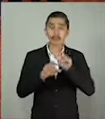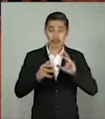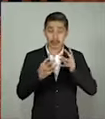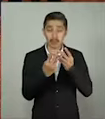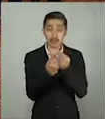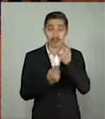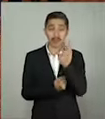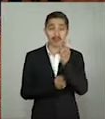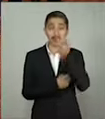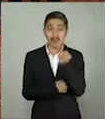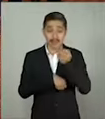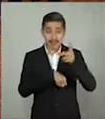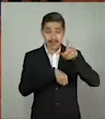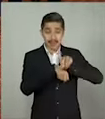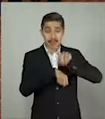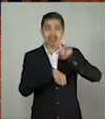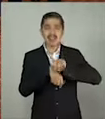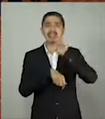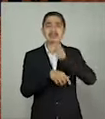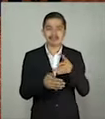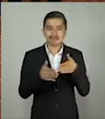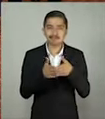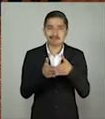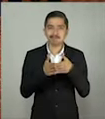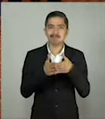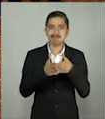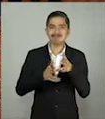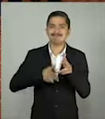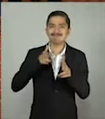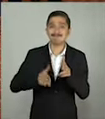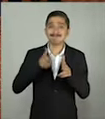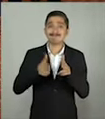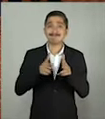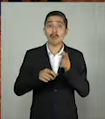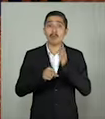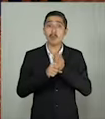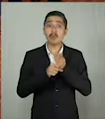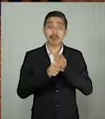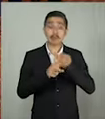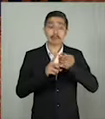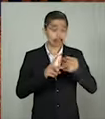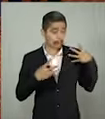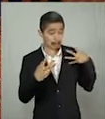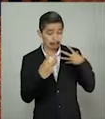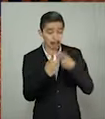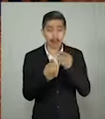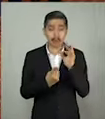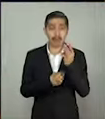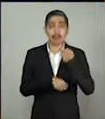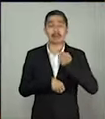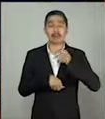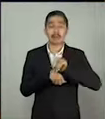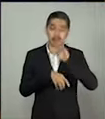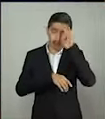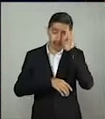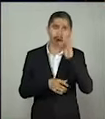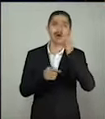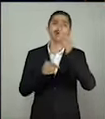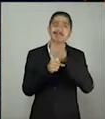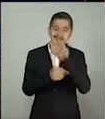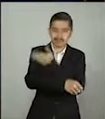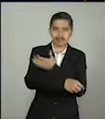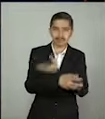Hoy se cumplen 49 días de bloqueos en las vías del tren y hoy